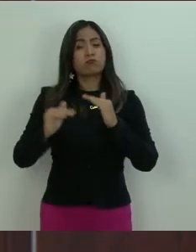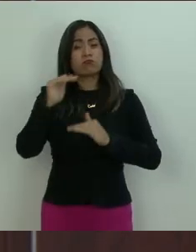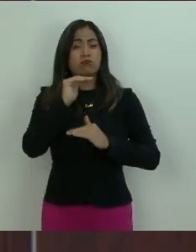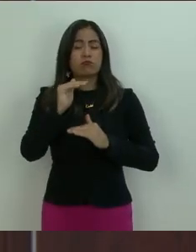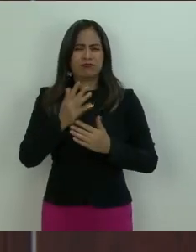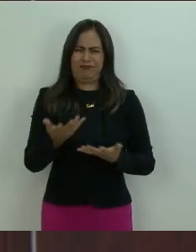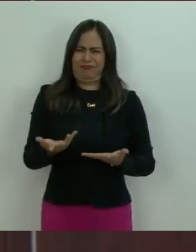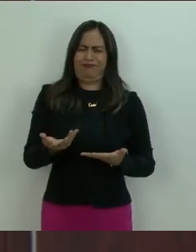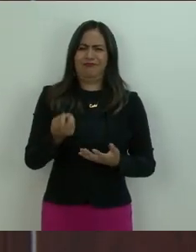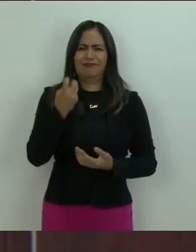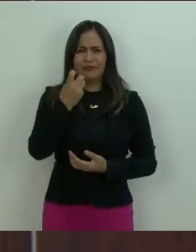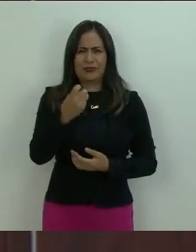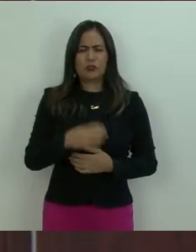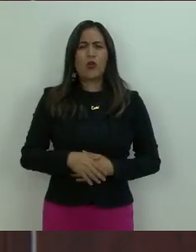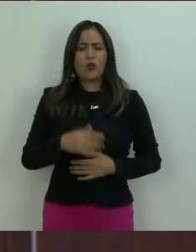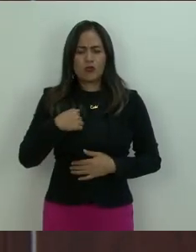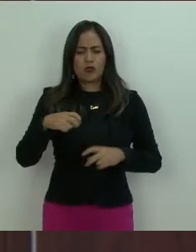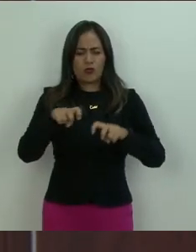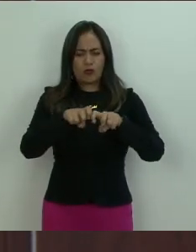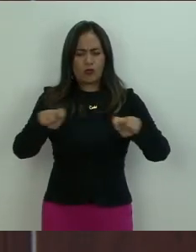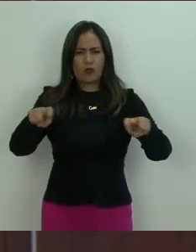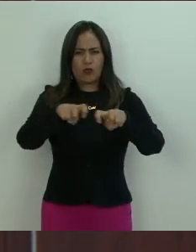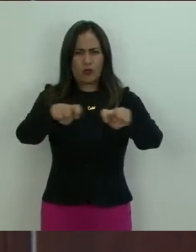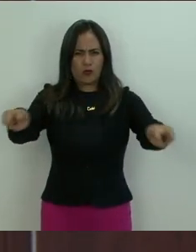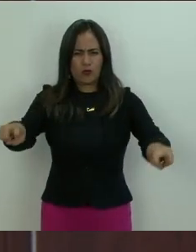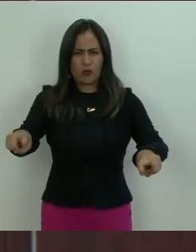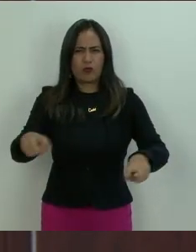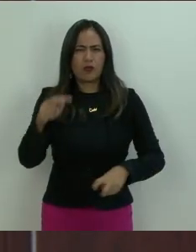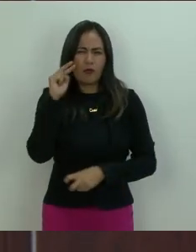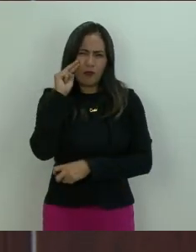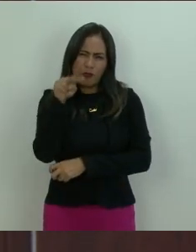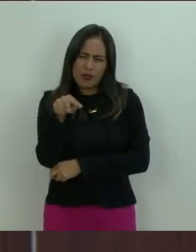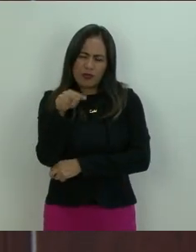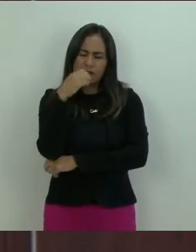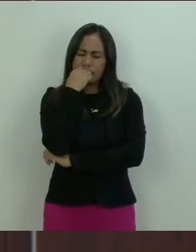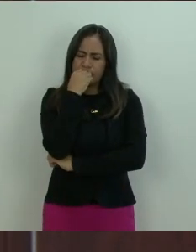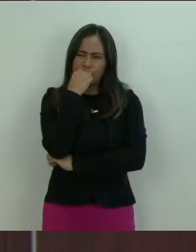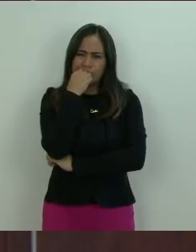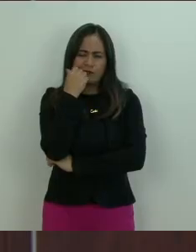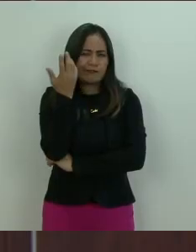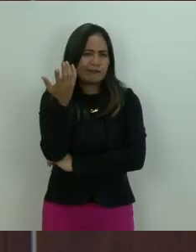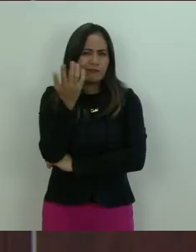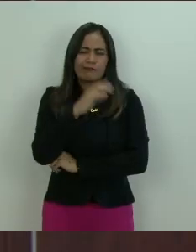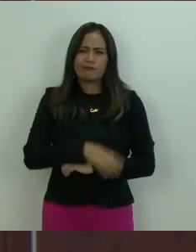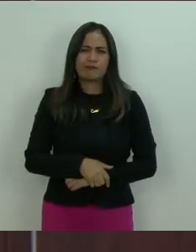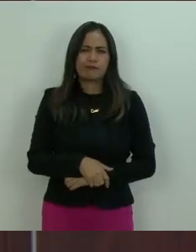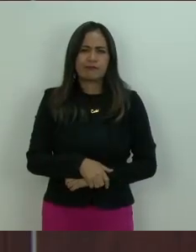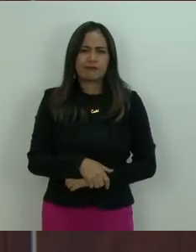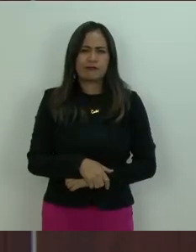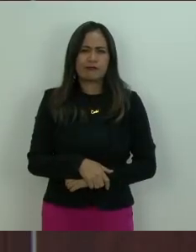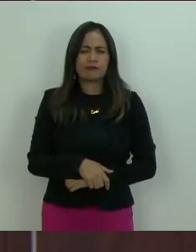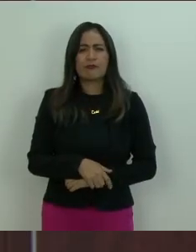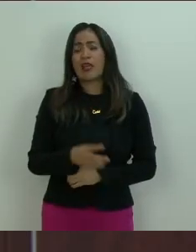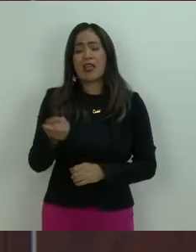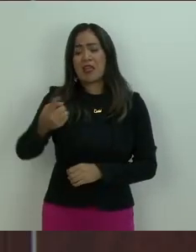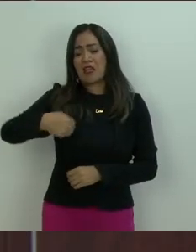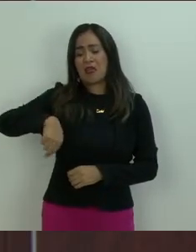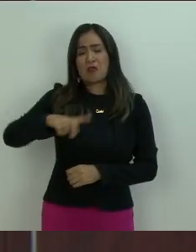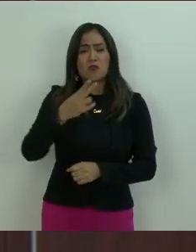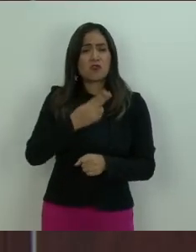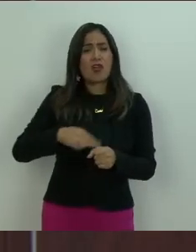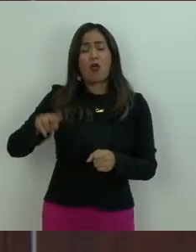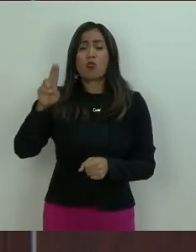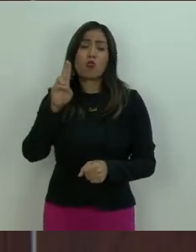significativas, porque yo estaba en segunda fila observando, y decía, ¿cómo es posible ver con qué naturalidad quien